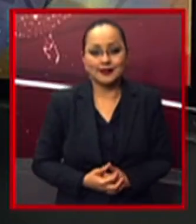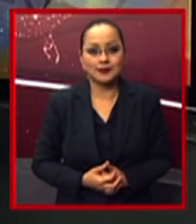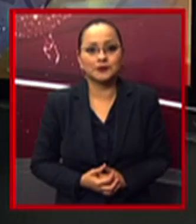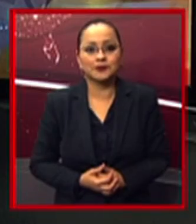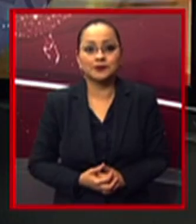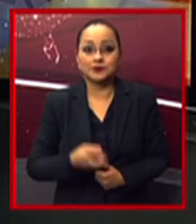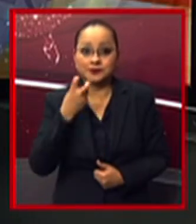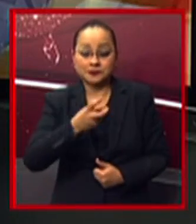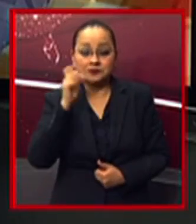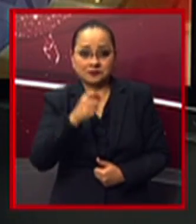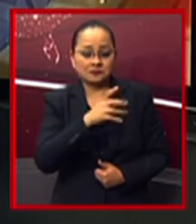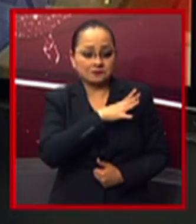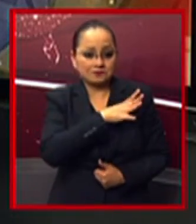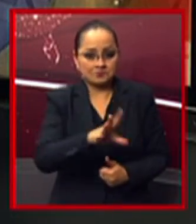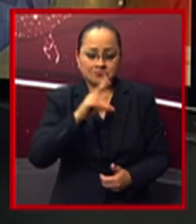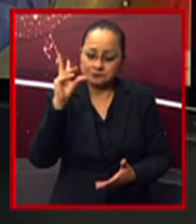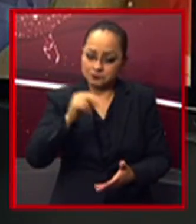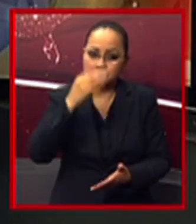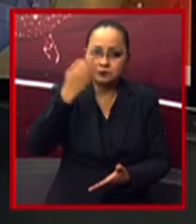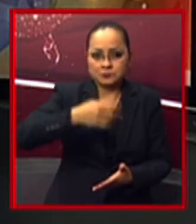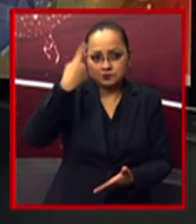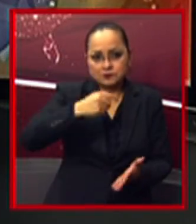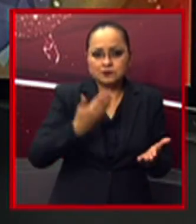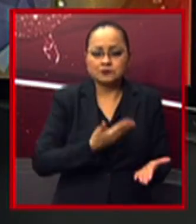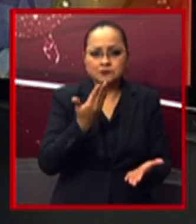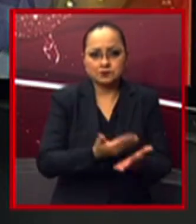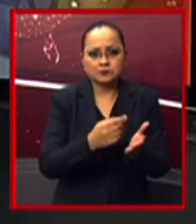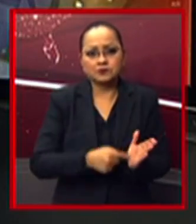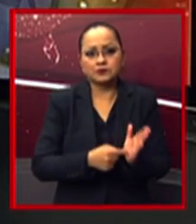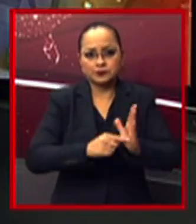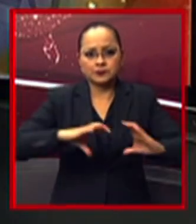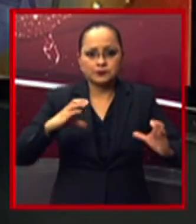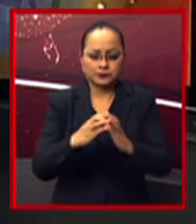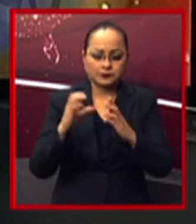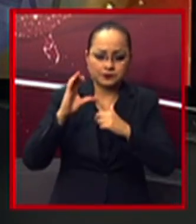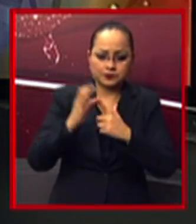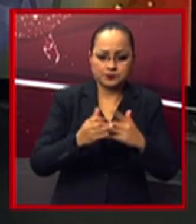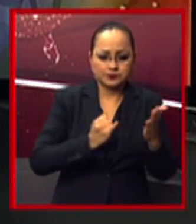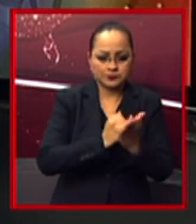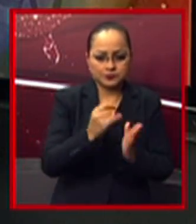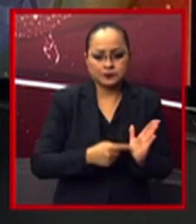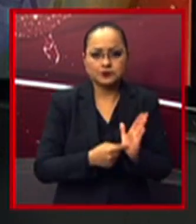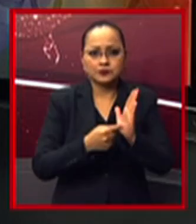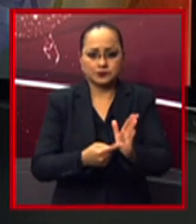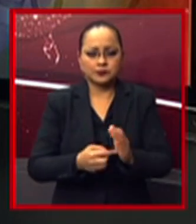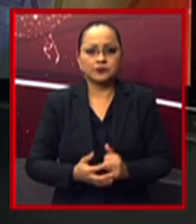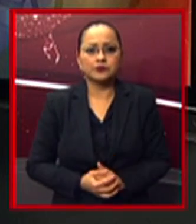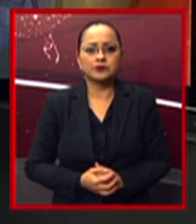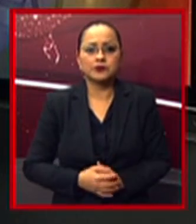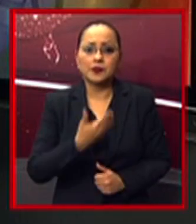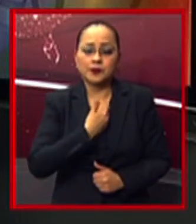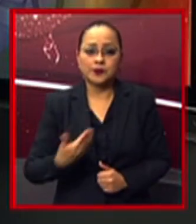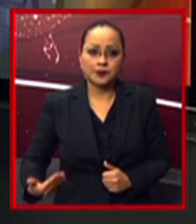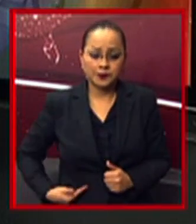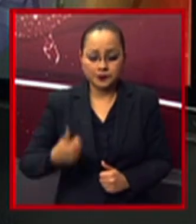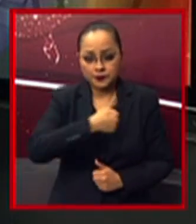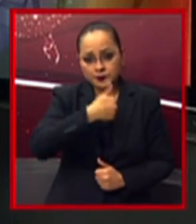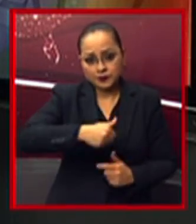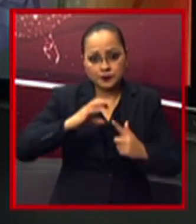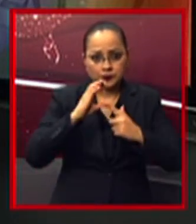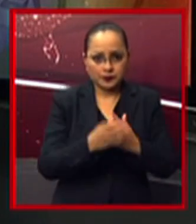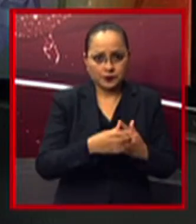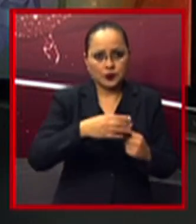La moción fue rechazada y se procedió a la presentación del documento por parte de las comisiones dictaminadoras. Los presidentes de esas comisiones, que